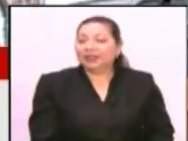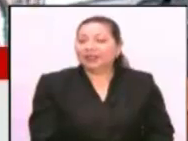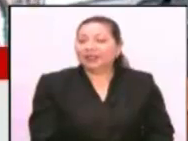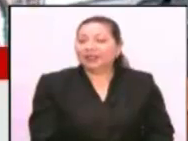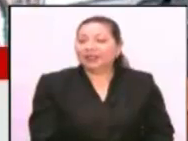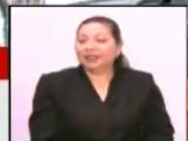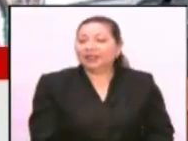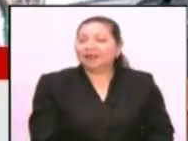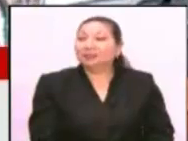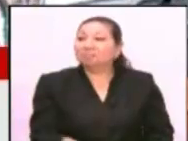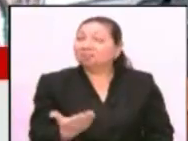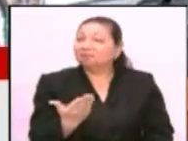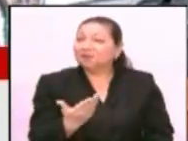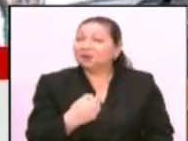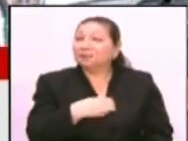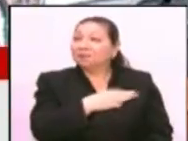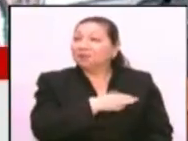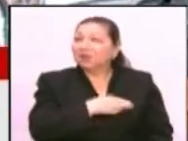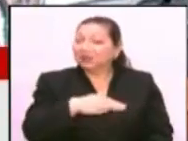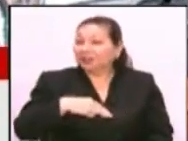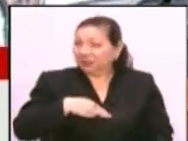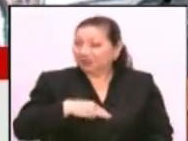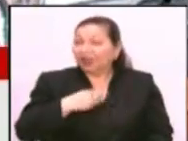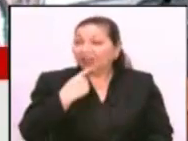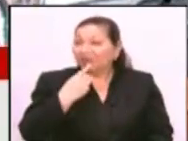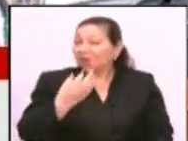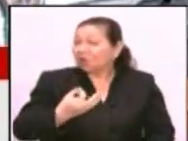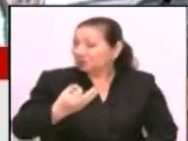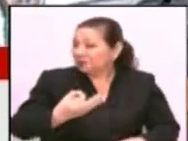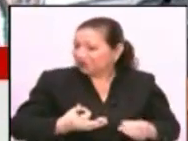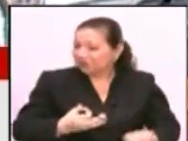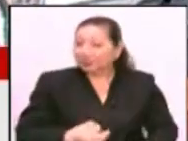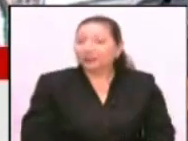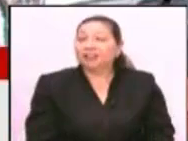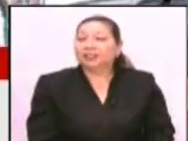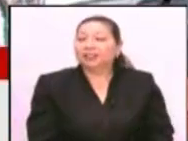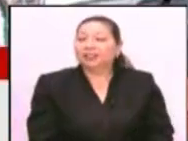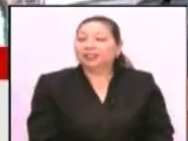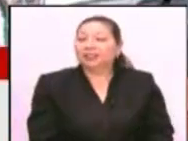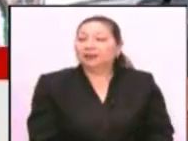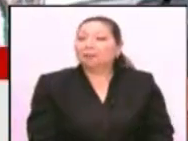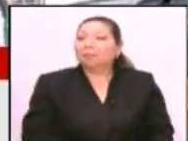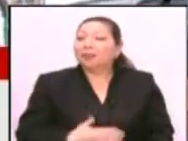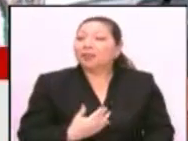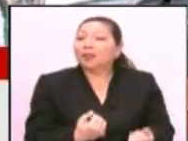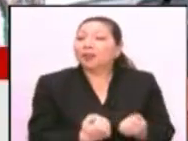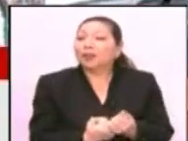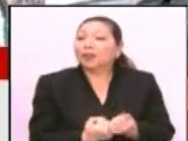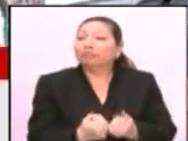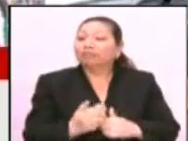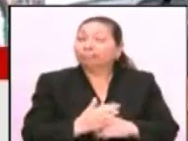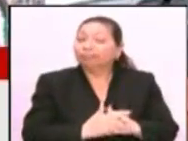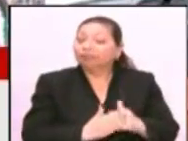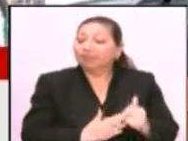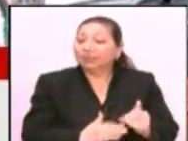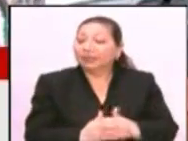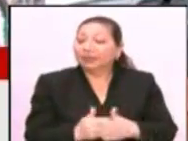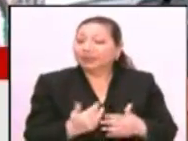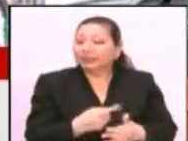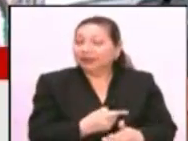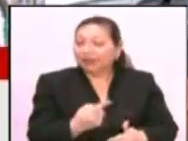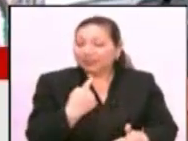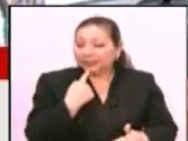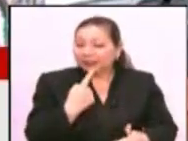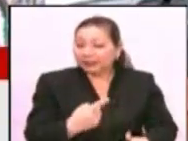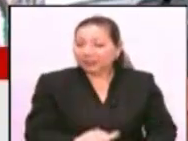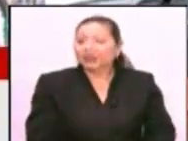tema que nos ha pedido el ministro Mendoza y que nos parece importante es poder apoyar a la reconstrucción, porque ya que usted